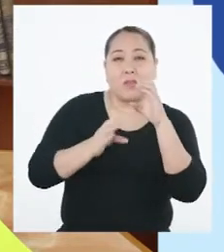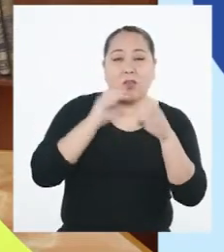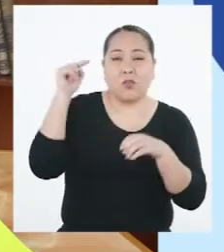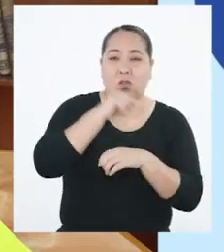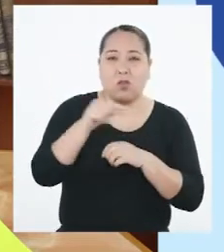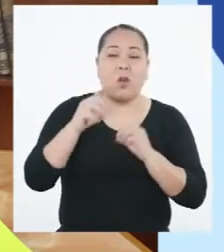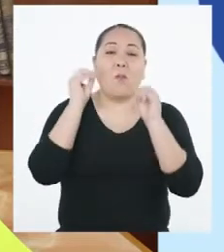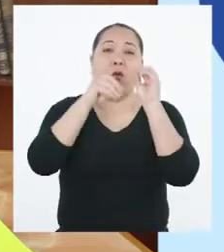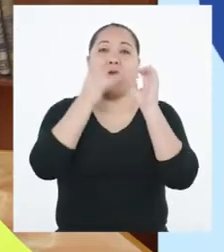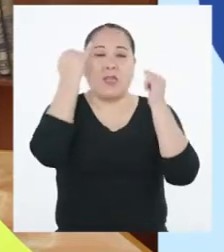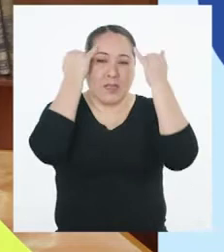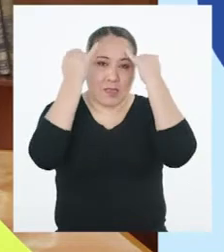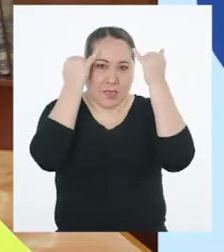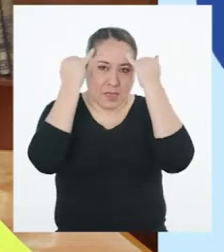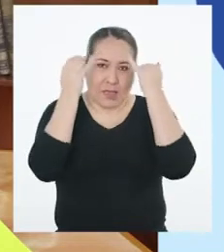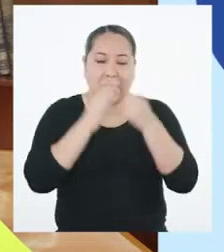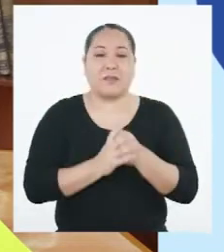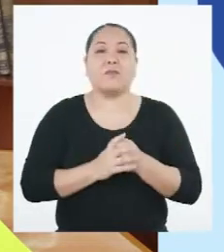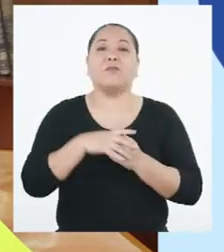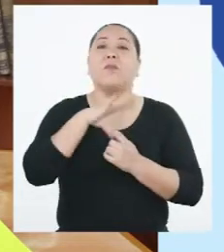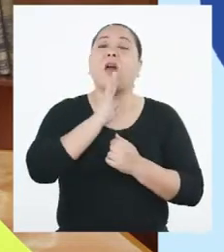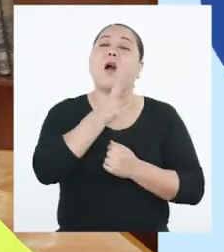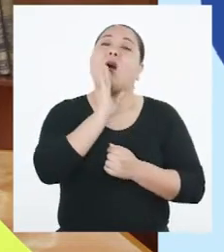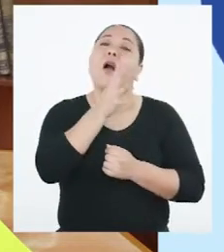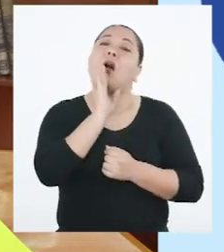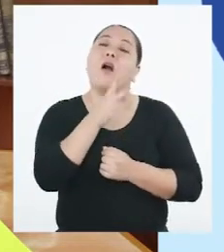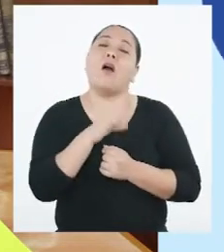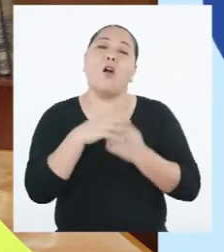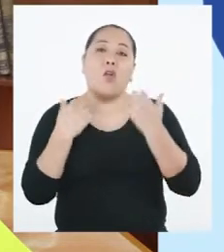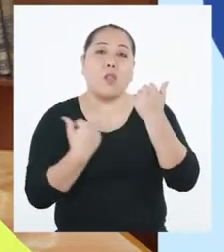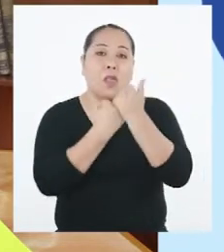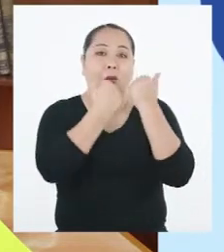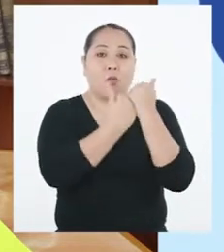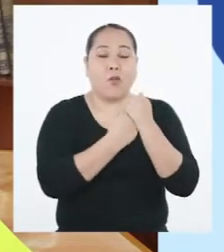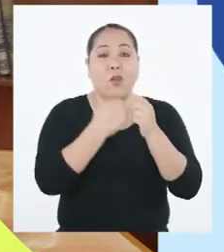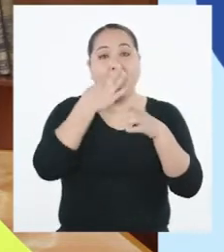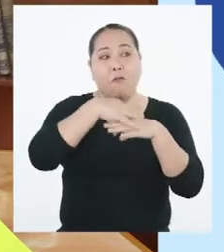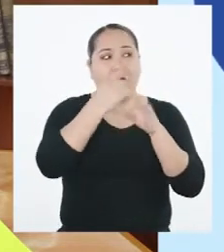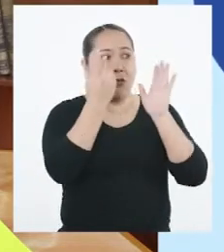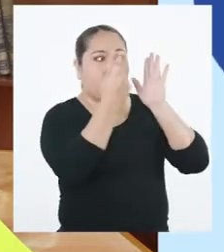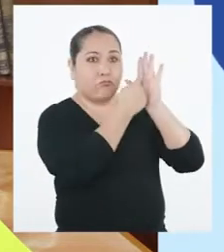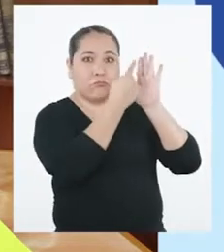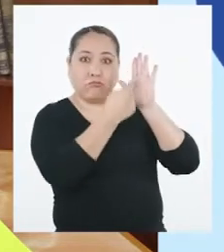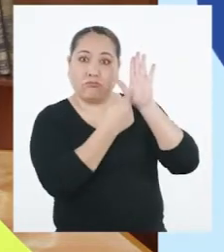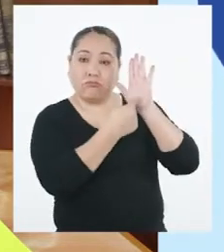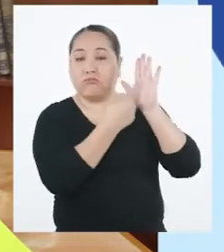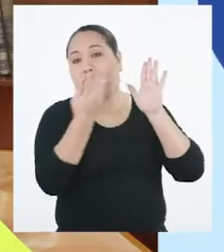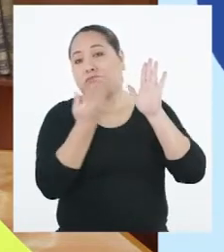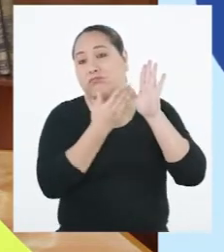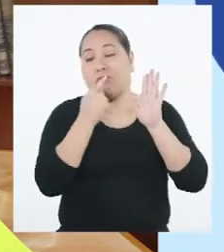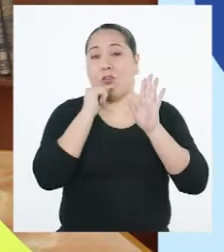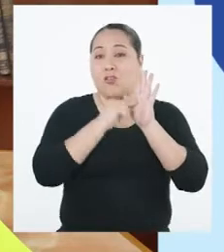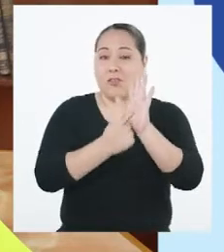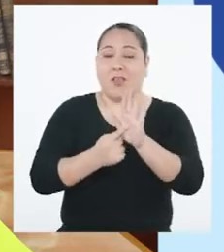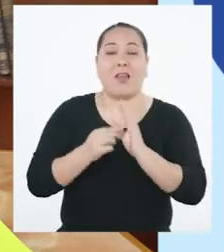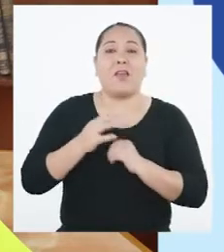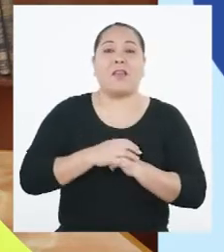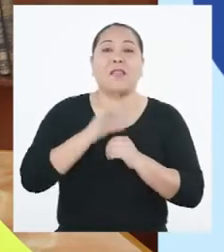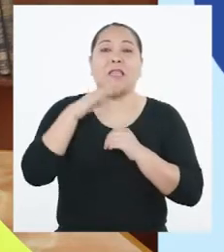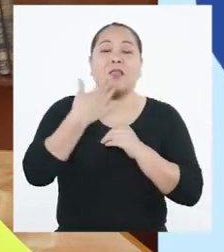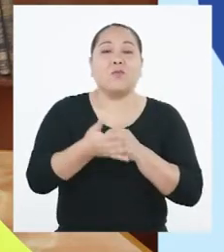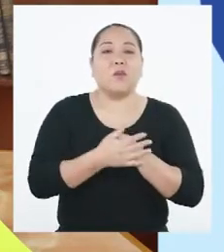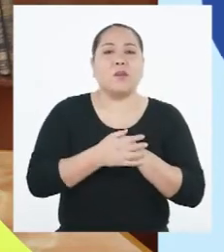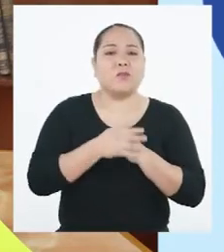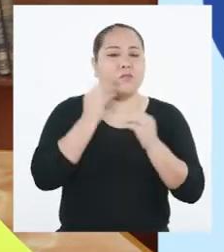en el cual se exponen las ideas a través del discurso oral, con el apoyo de medios audiovisuales. Finalmente, se da la